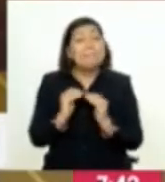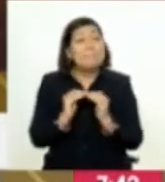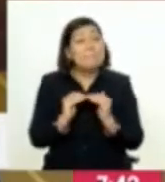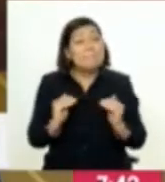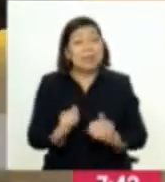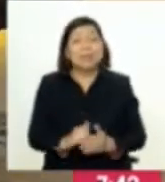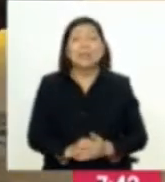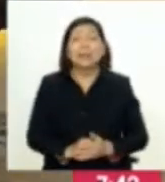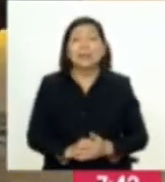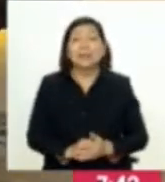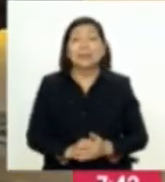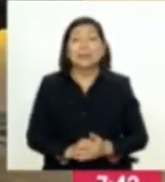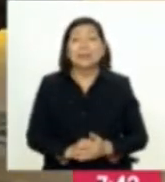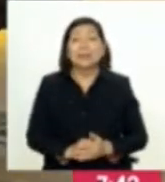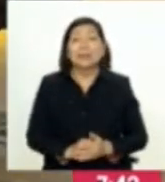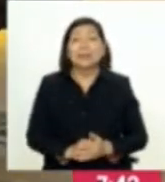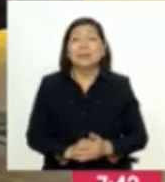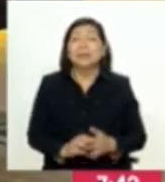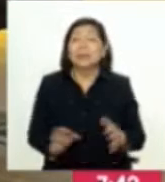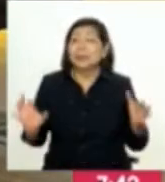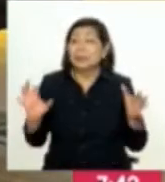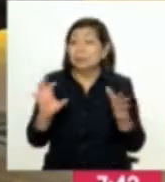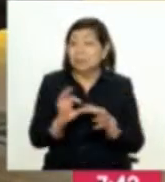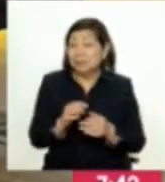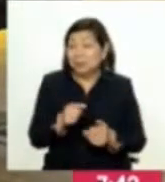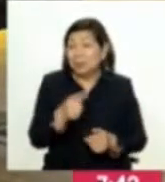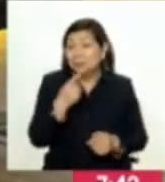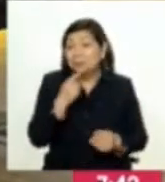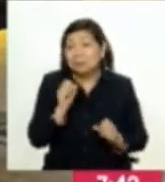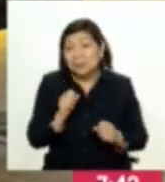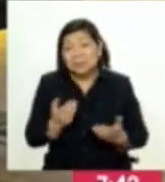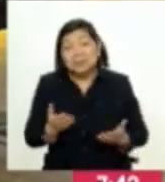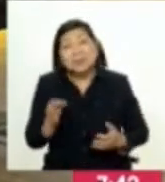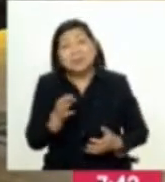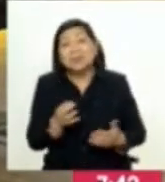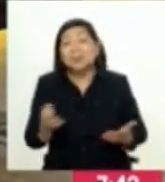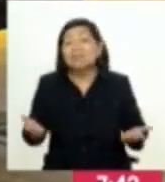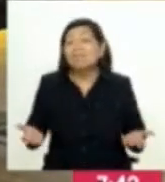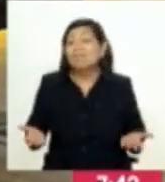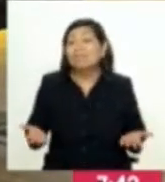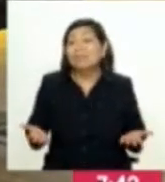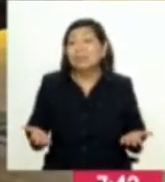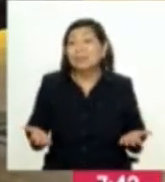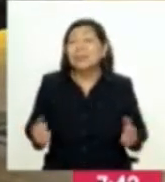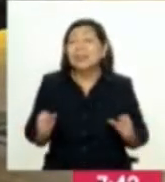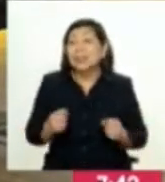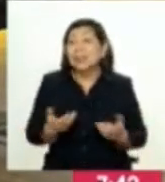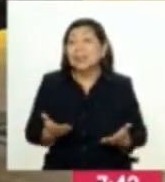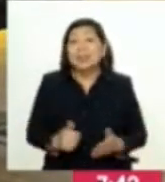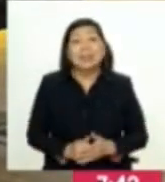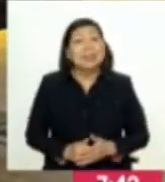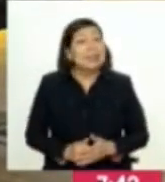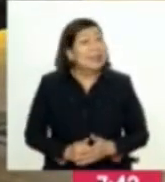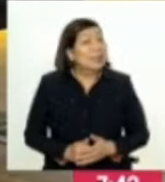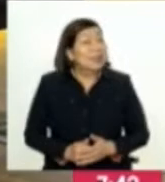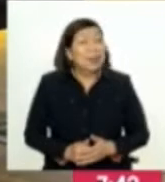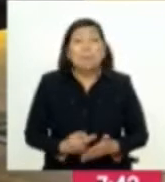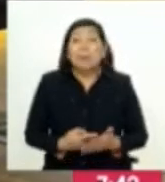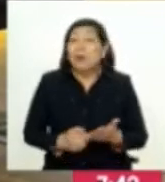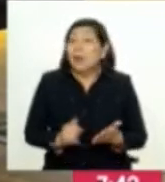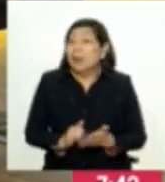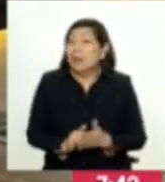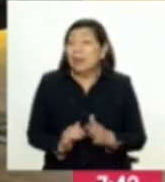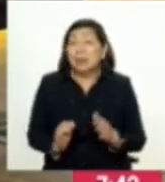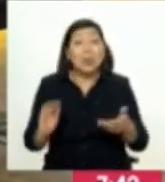de acción. Off the record hablábamos sobre lo vinculante o no, y usted me decía, bueno, es que sí y no, ¿no? Es vinculante sí y no, ¿no? ¿Por qué? Porque